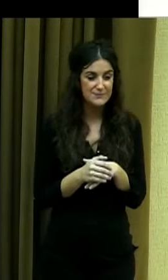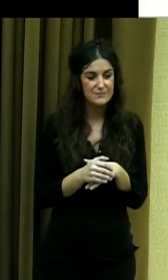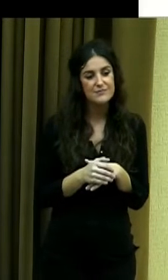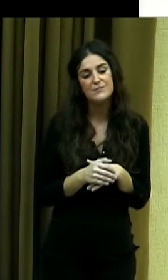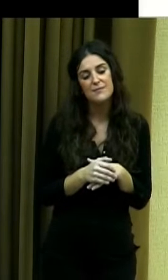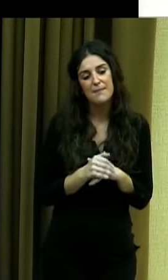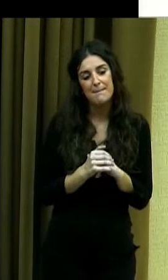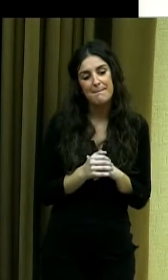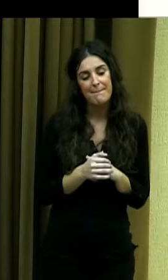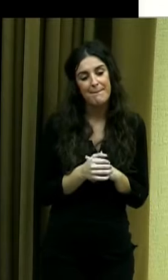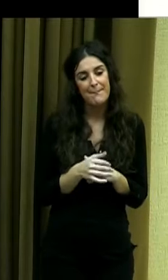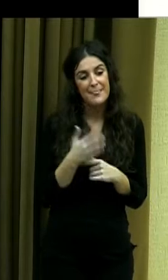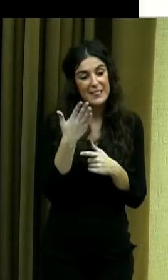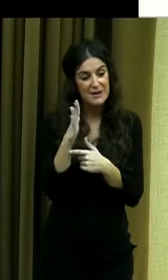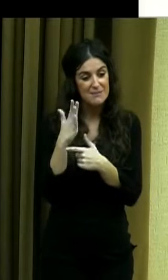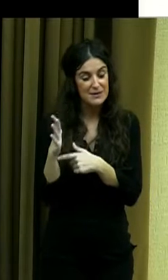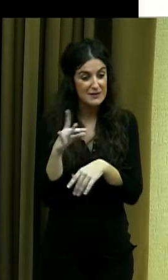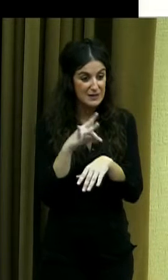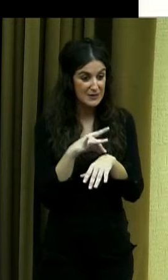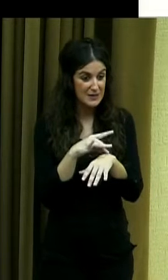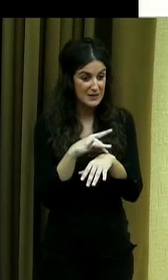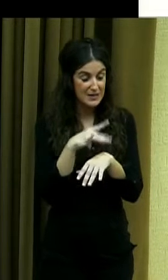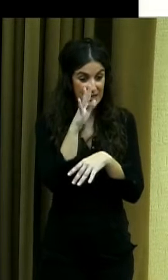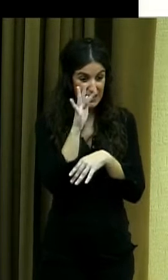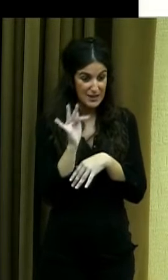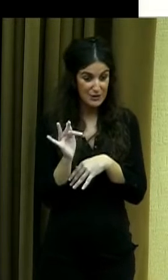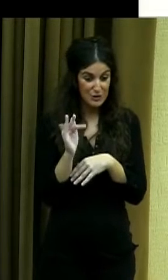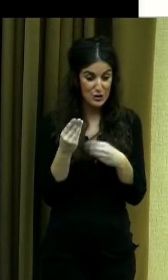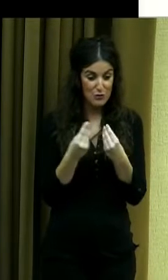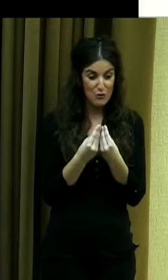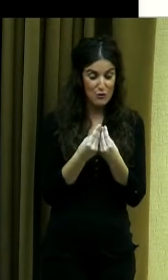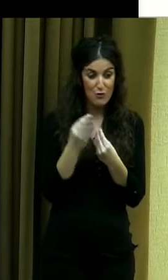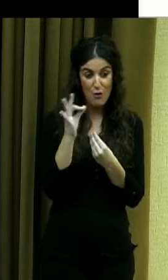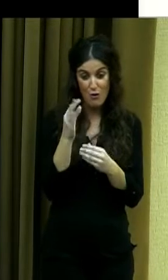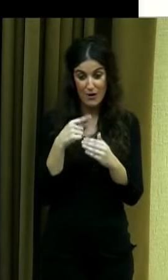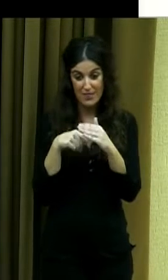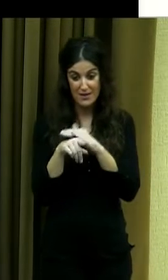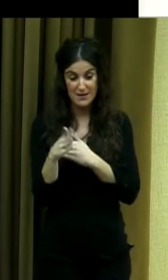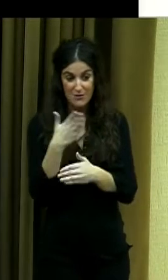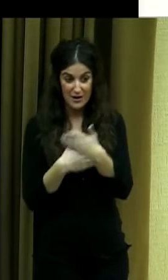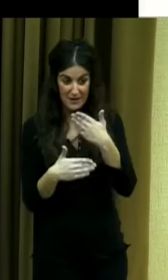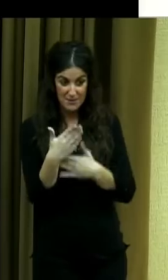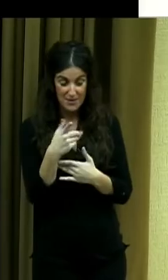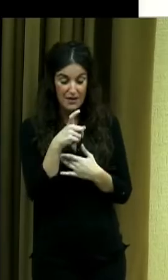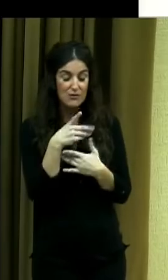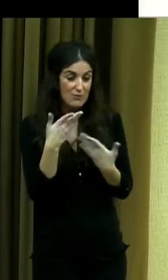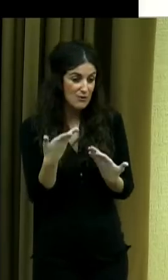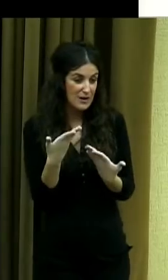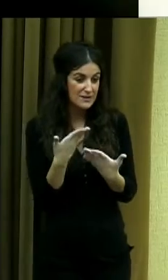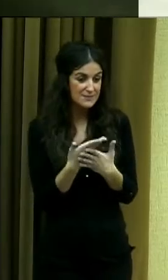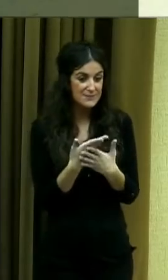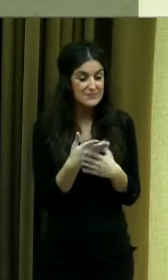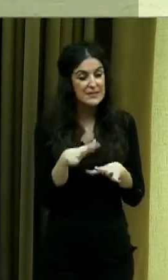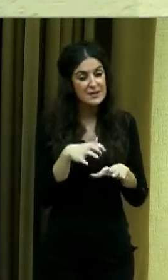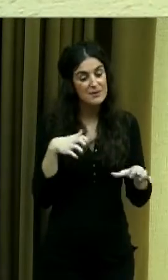¿Cuáles van a ser las manifestaciones clínicas de los niños con o que puedan desarrollar una discapacidad? Como ya saben, en la